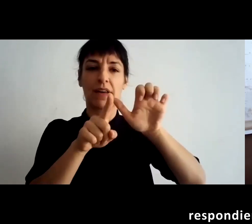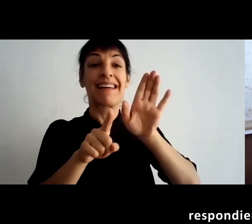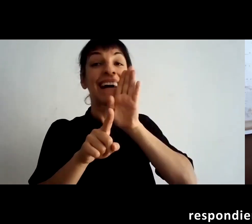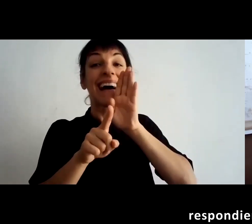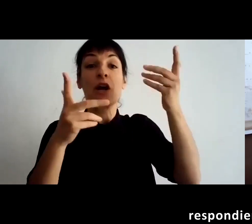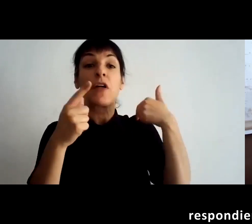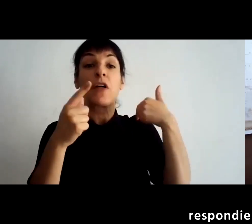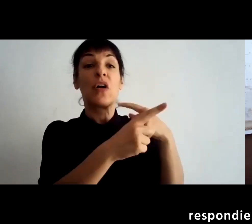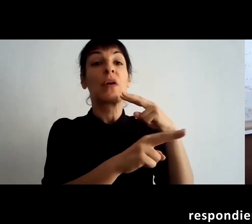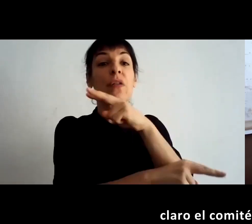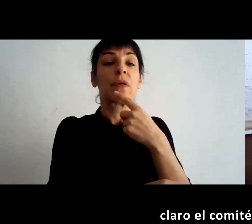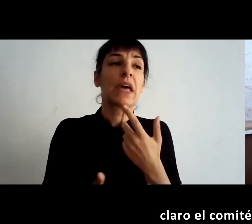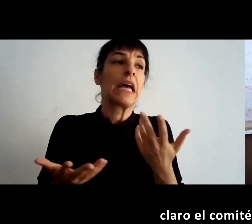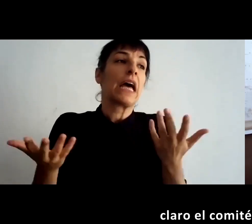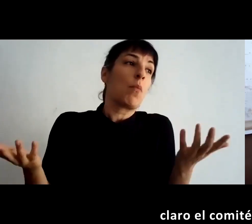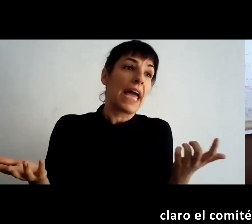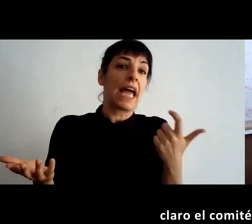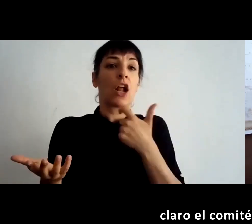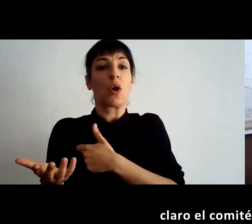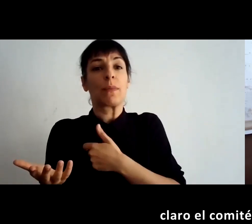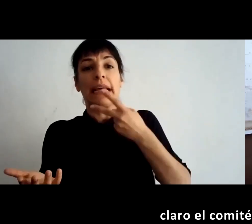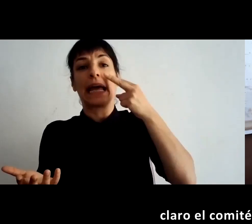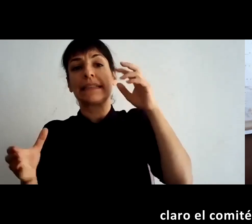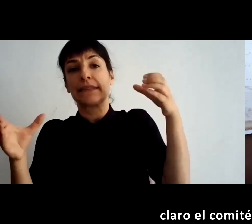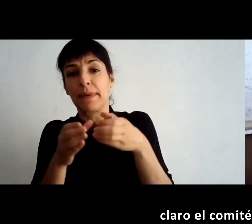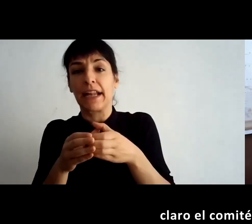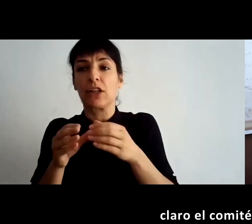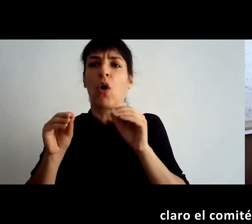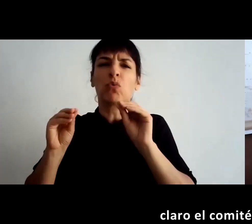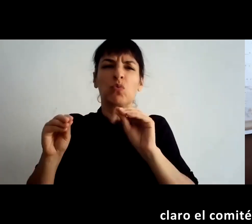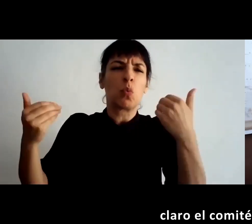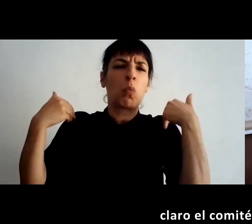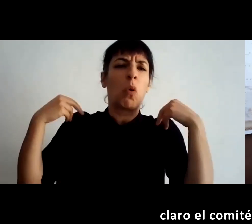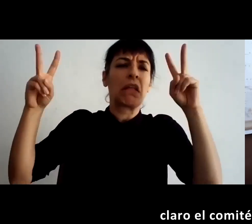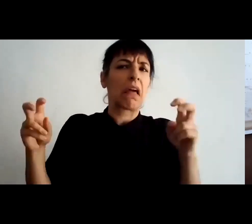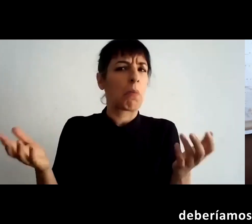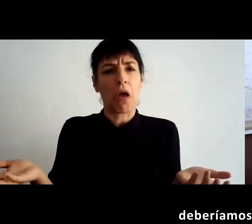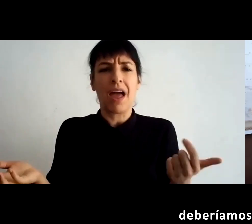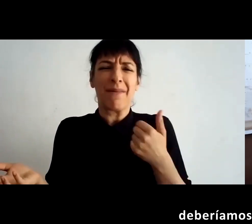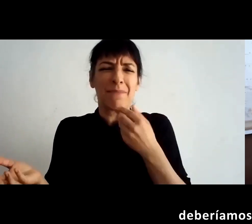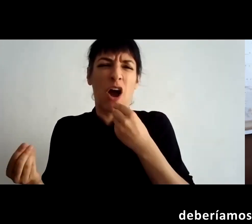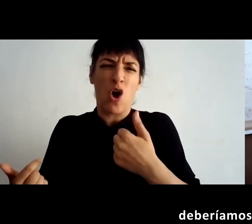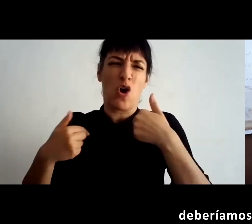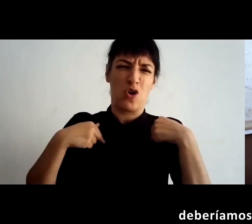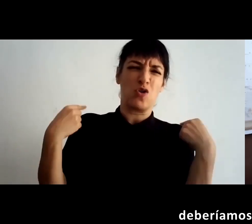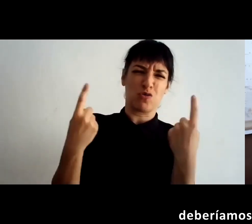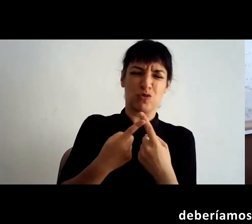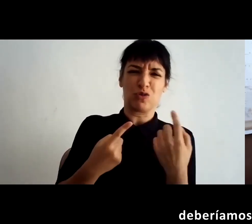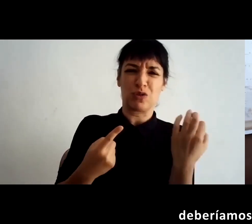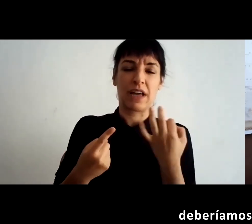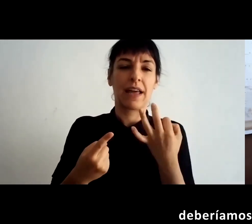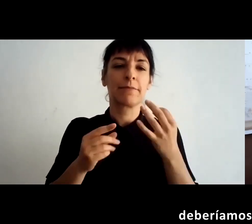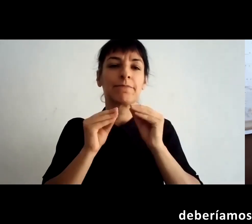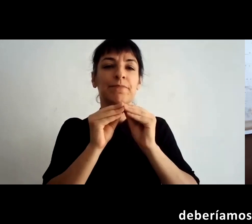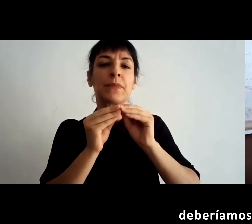bueno, dijo, claro, el comité de expertos no tendría que tampoco ocuparse de esto, lo que tenemos que hacer nosotros es desarrollar